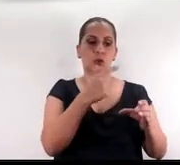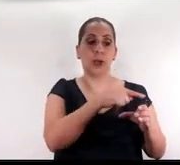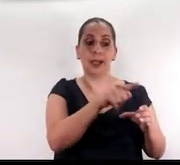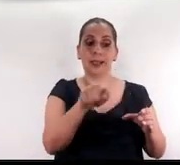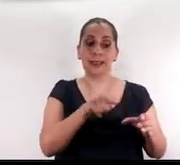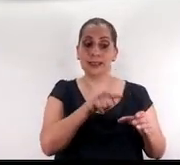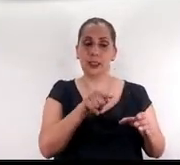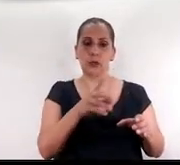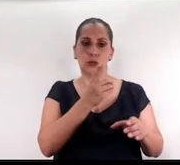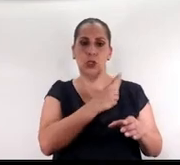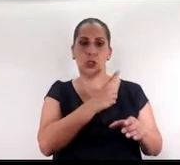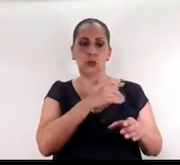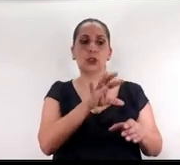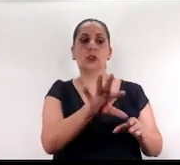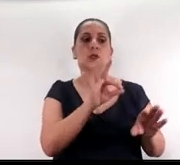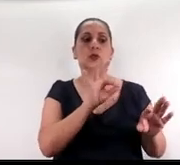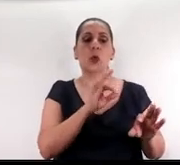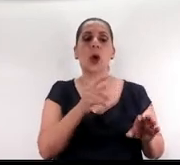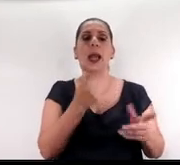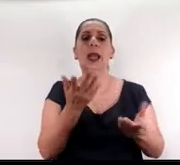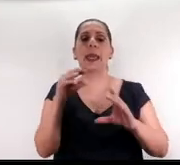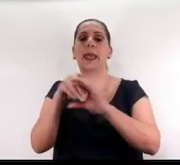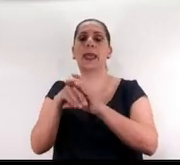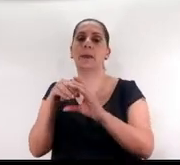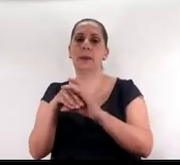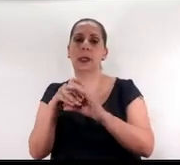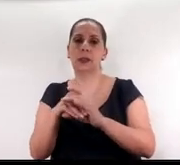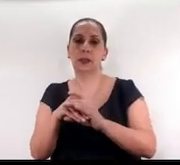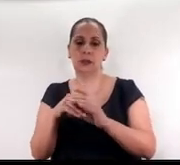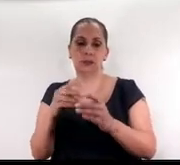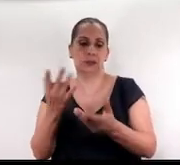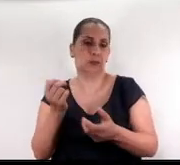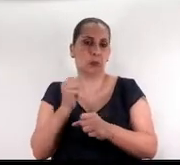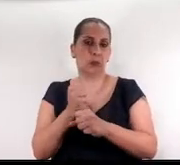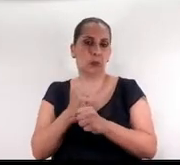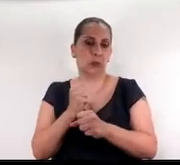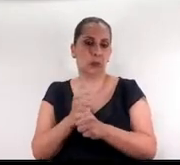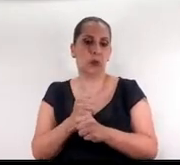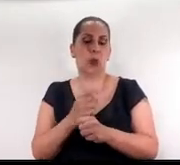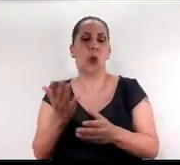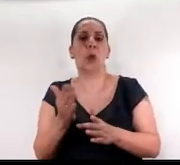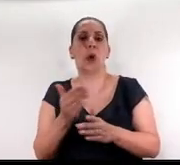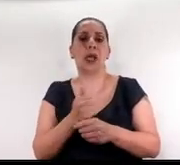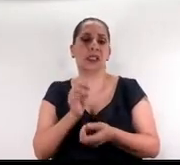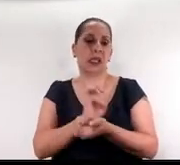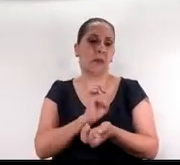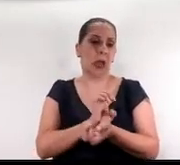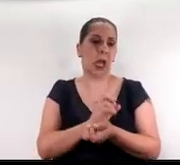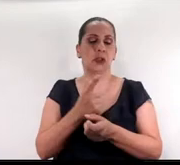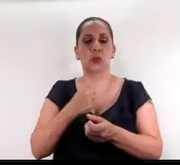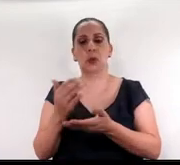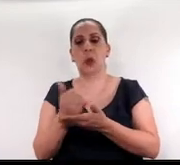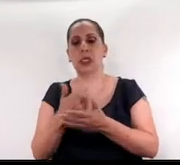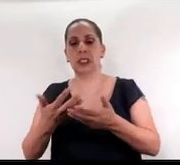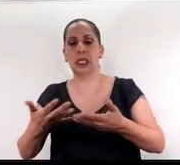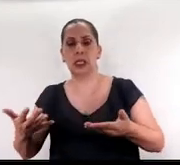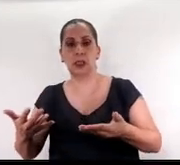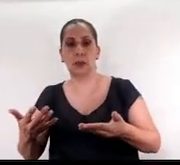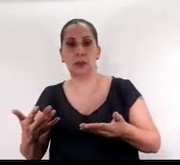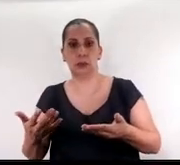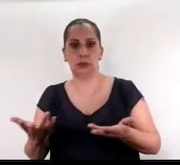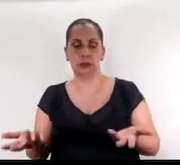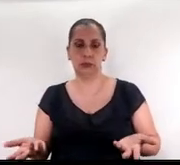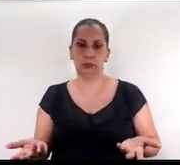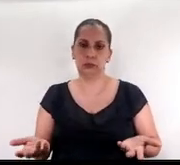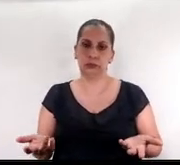escogieran en qué se invertían las obras, cuánto se hacía de VICE, cuánto se hacía de equipo, y se les digo, creen,